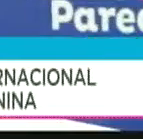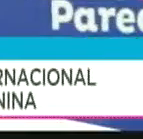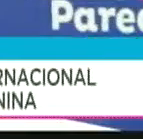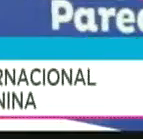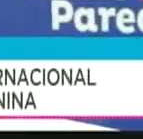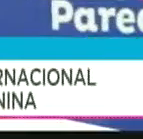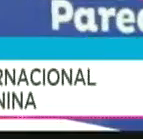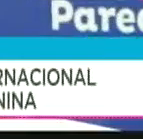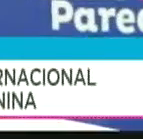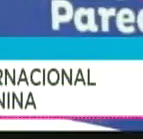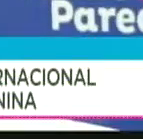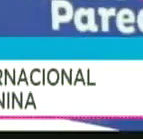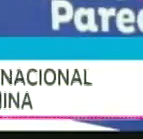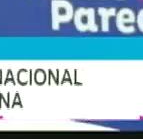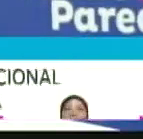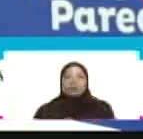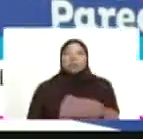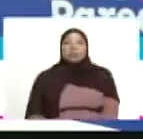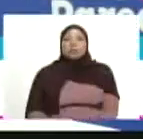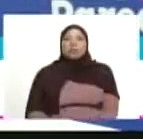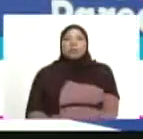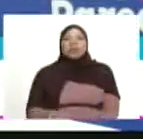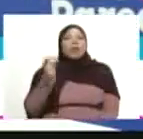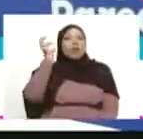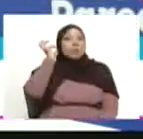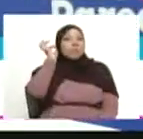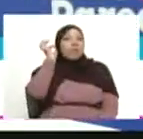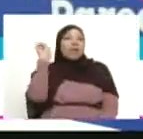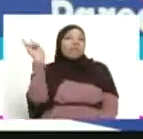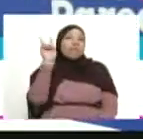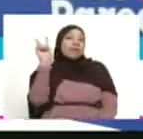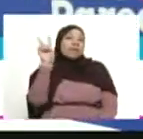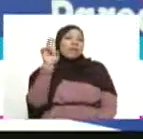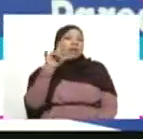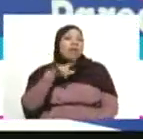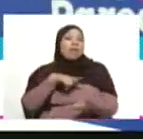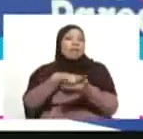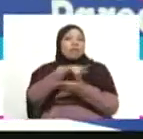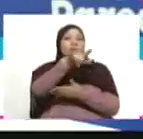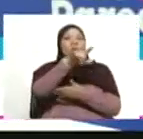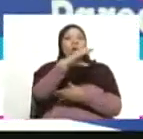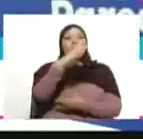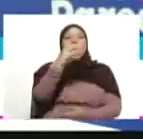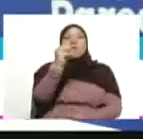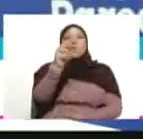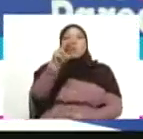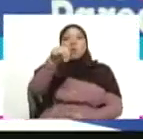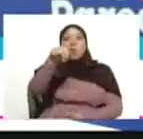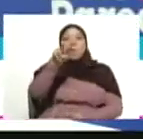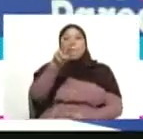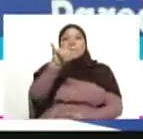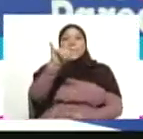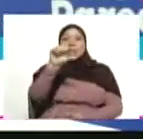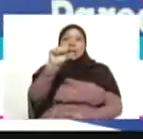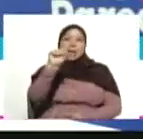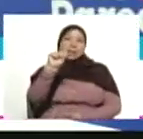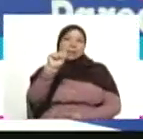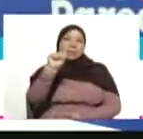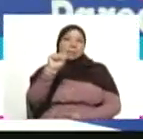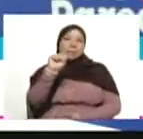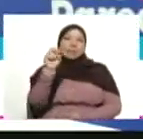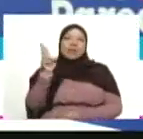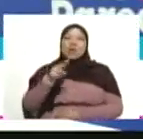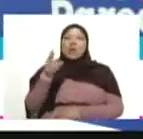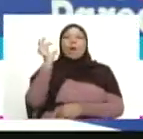poniendo en alto a la mujer venezolana con nuestra línea bandera. Conviasa lo que va es pa'lante. Nada ni nadie va a poder